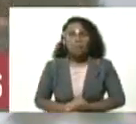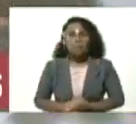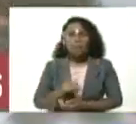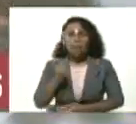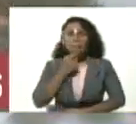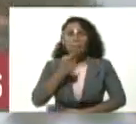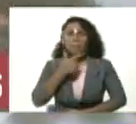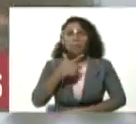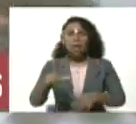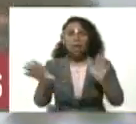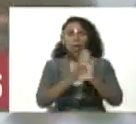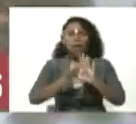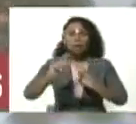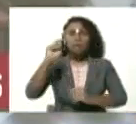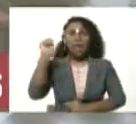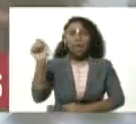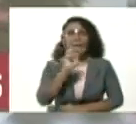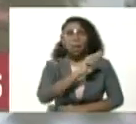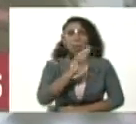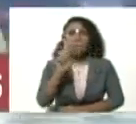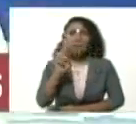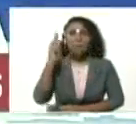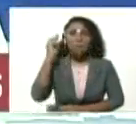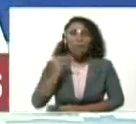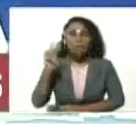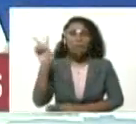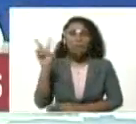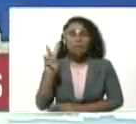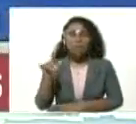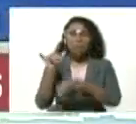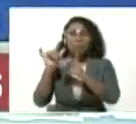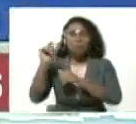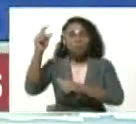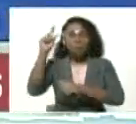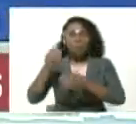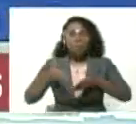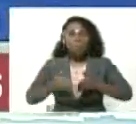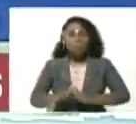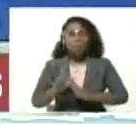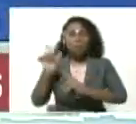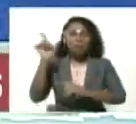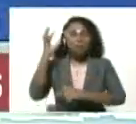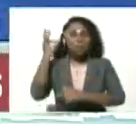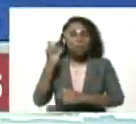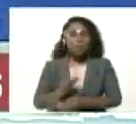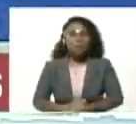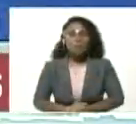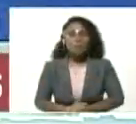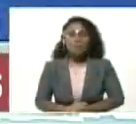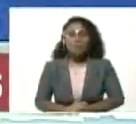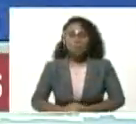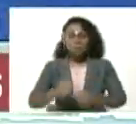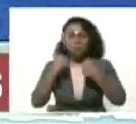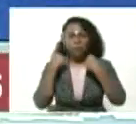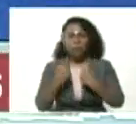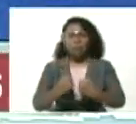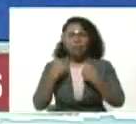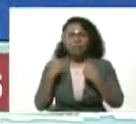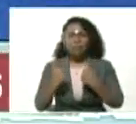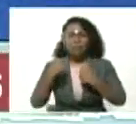hermosa constitución de la República Bolivariana de Venezuela. El mismo día que nació esta muchacha, fuerte ahora, fuerte